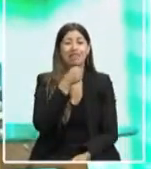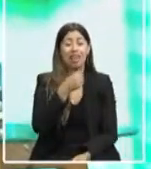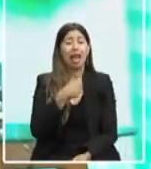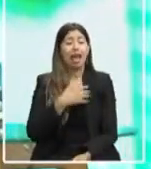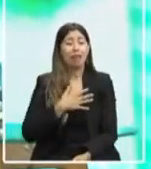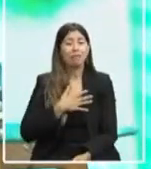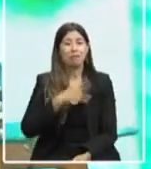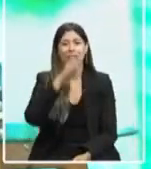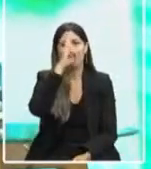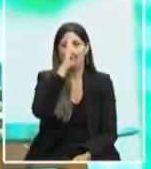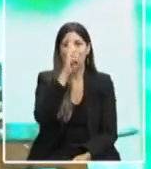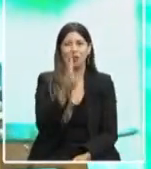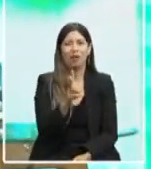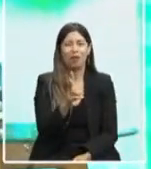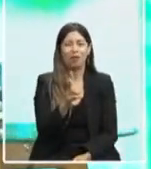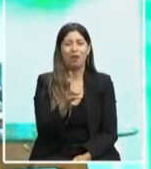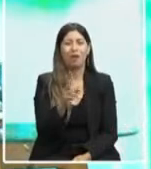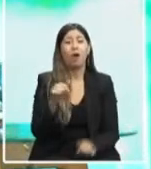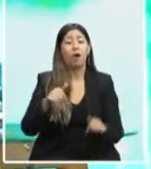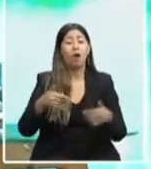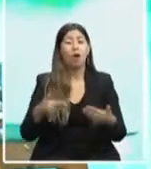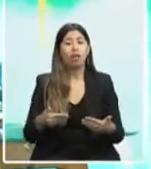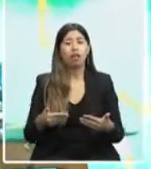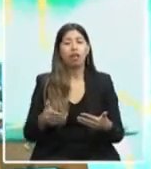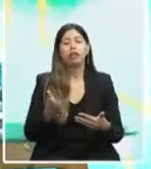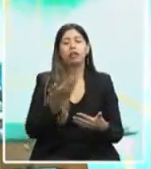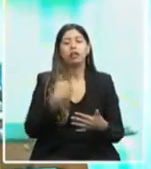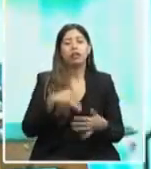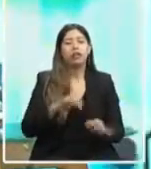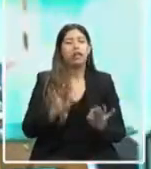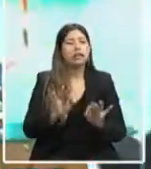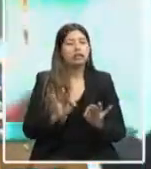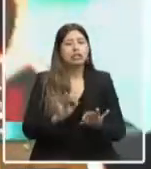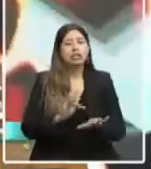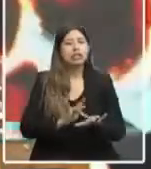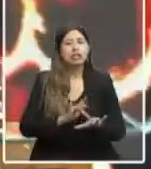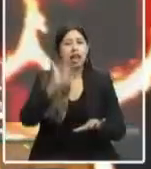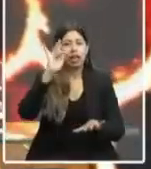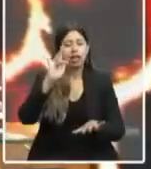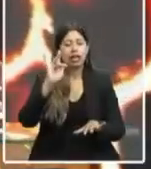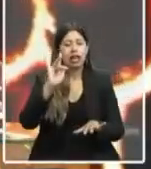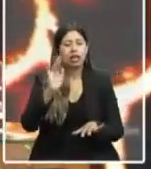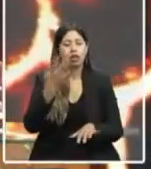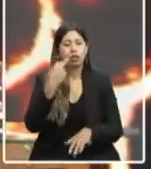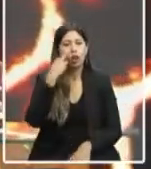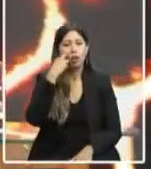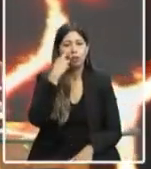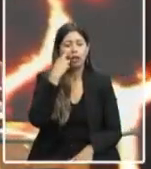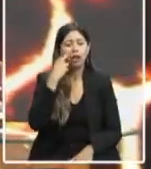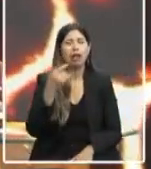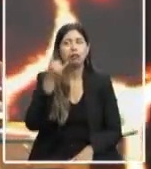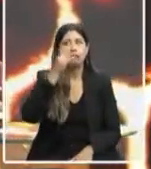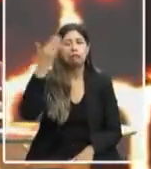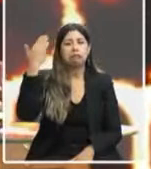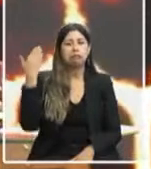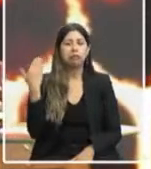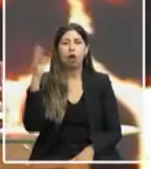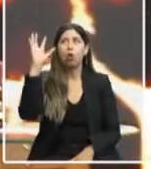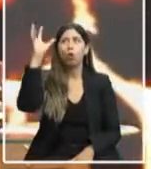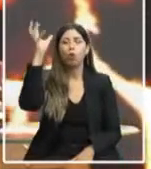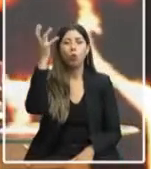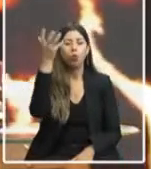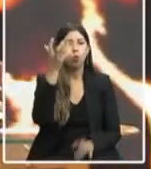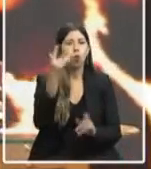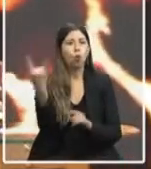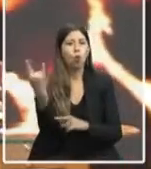un honor. Estamos hoy día en un momento crítico para la humanidad. Venimos hace mucho tiempo en una emergencia climática grave